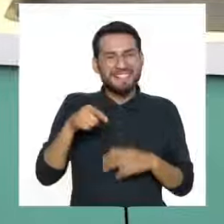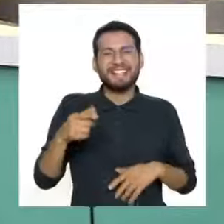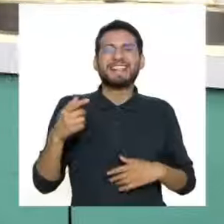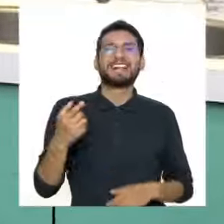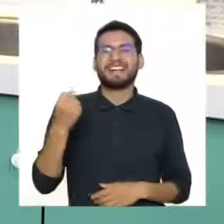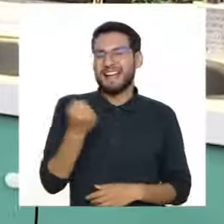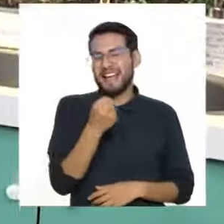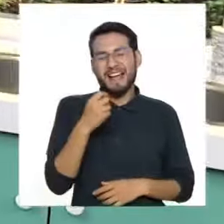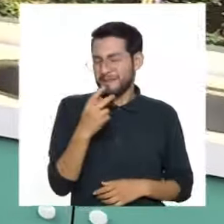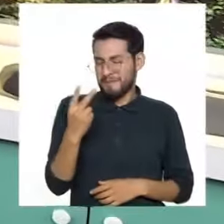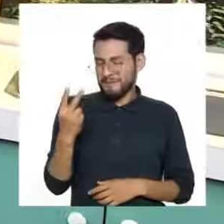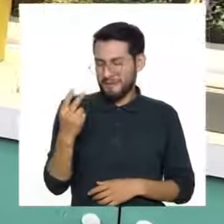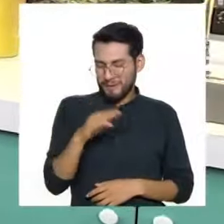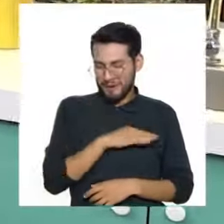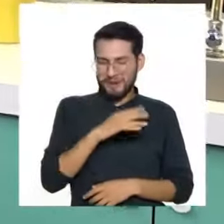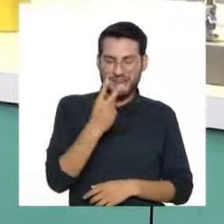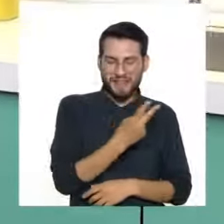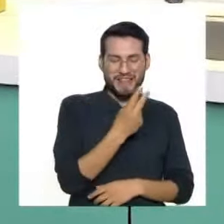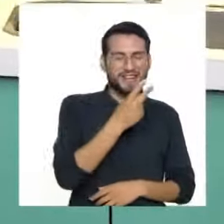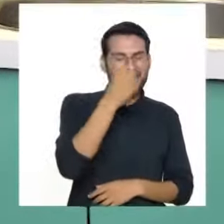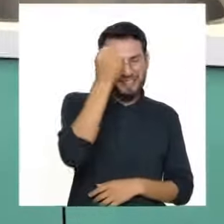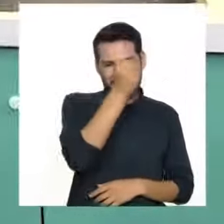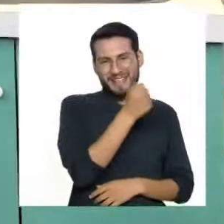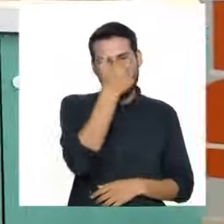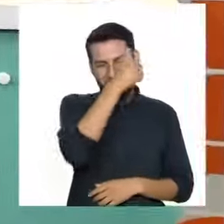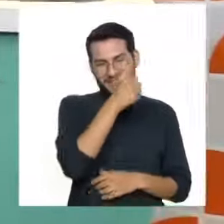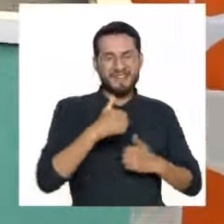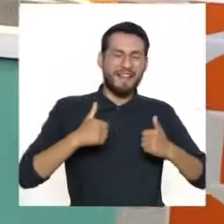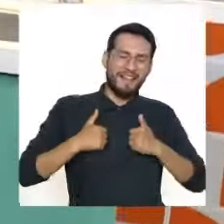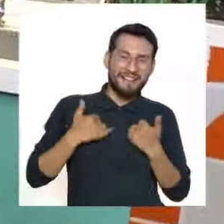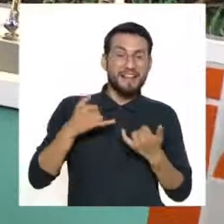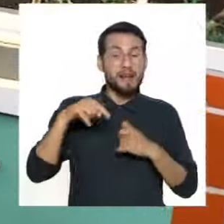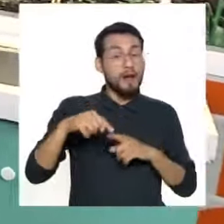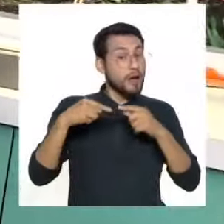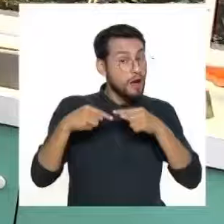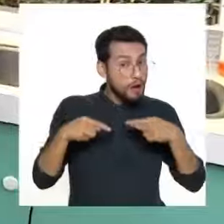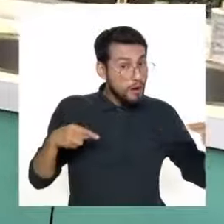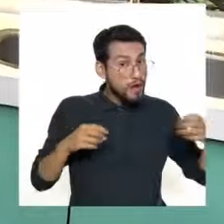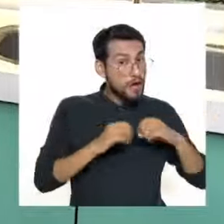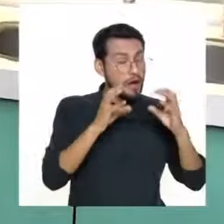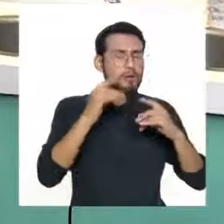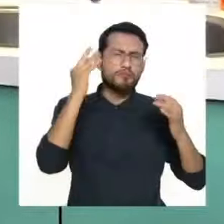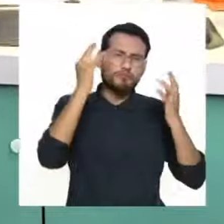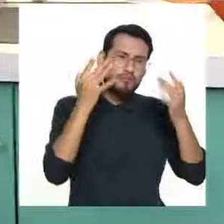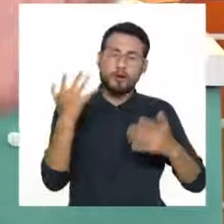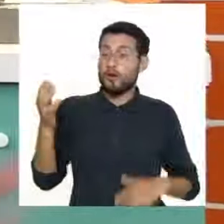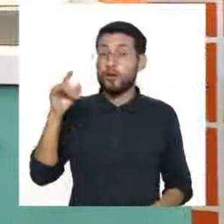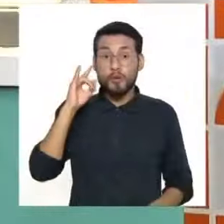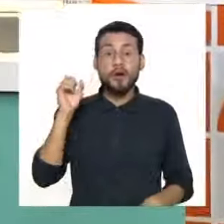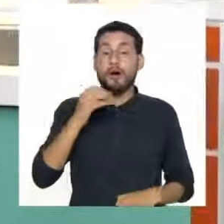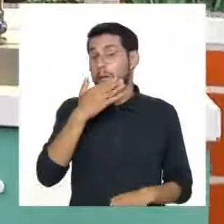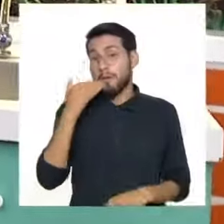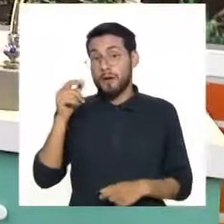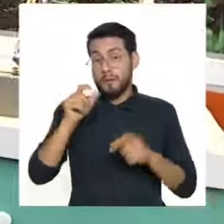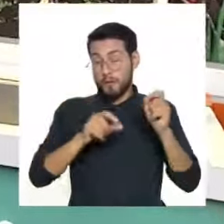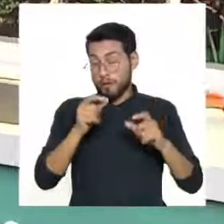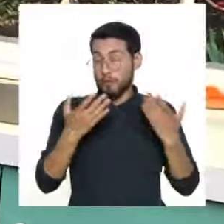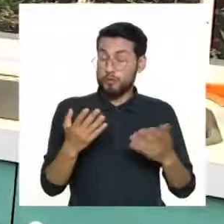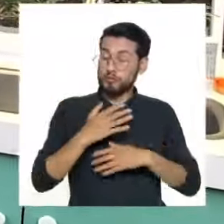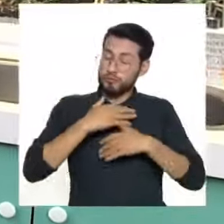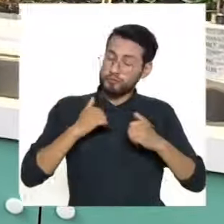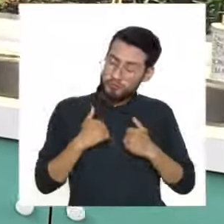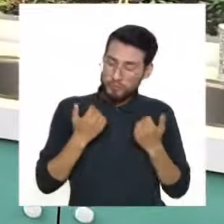semana pero en realidad es un día para reflexionar todos estos días son para reflexionar como dice para ser mejores personas así